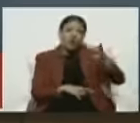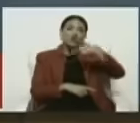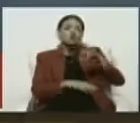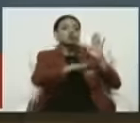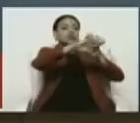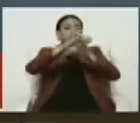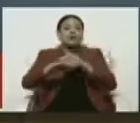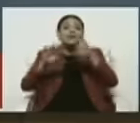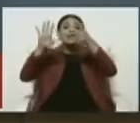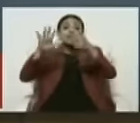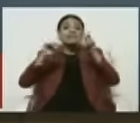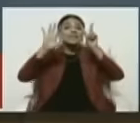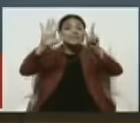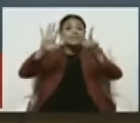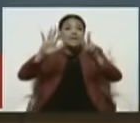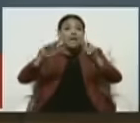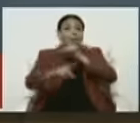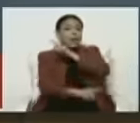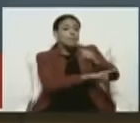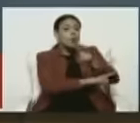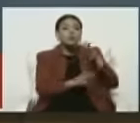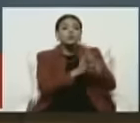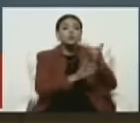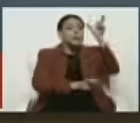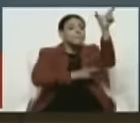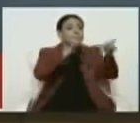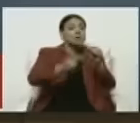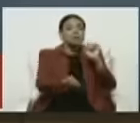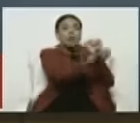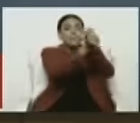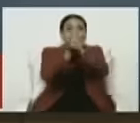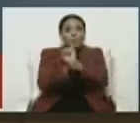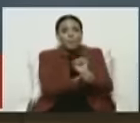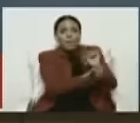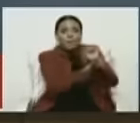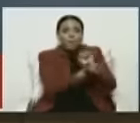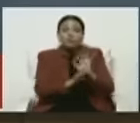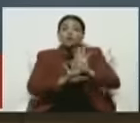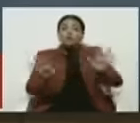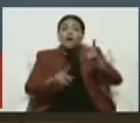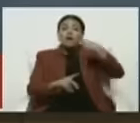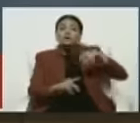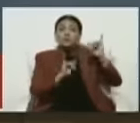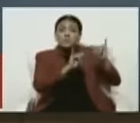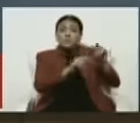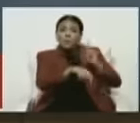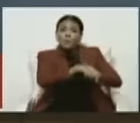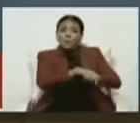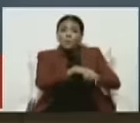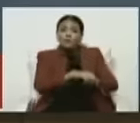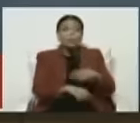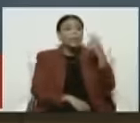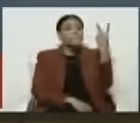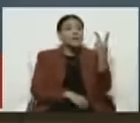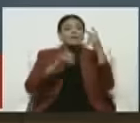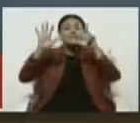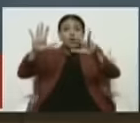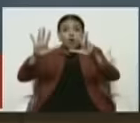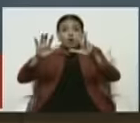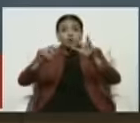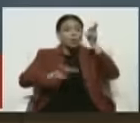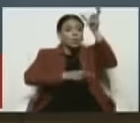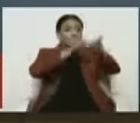de aprehensión y fueron aprehendidos en su momento 28